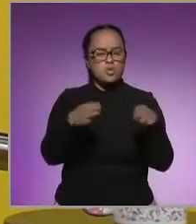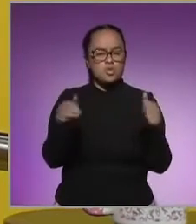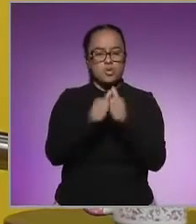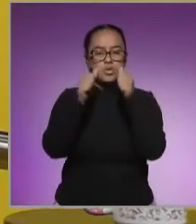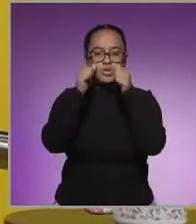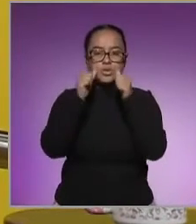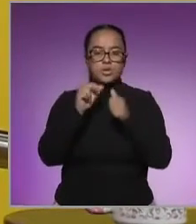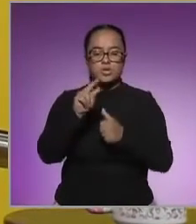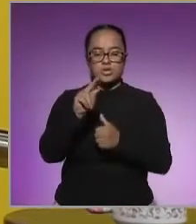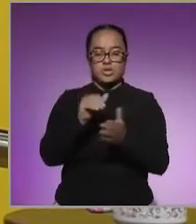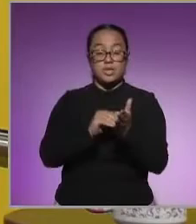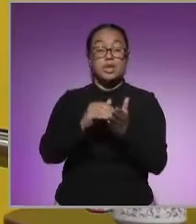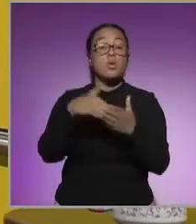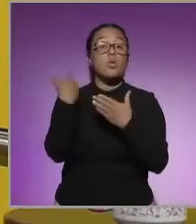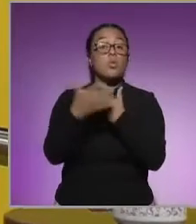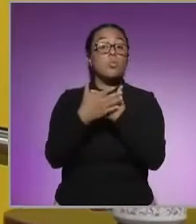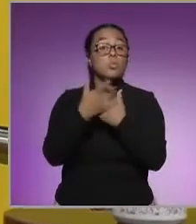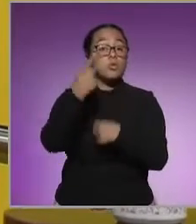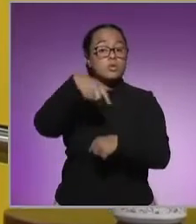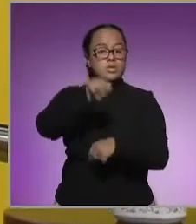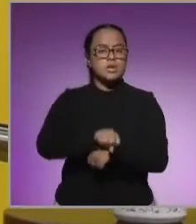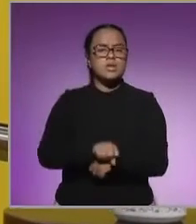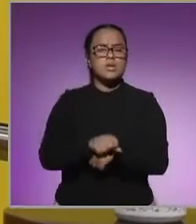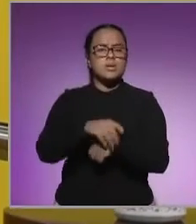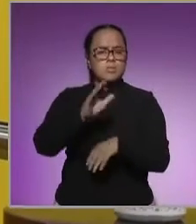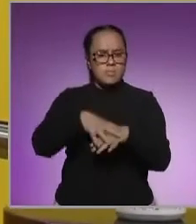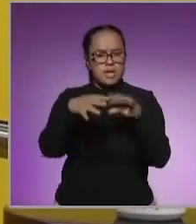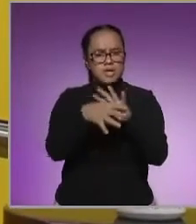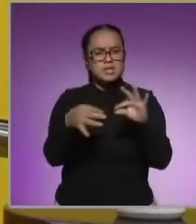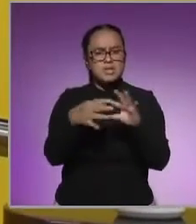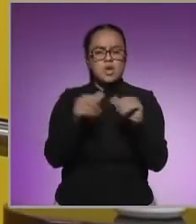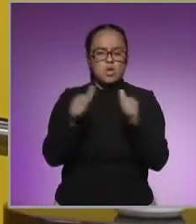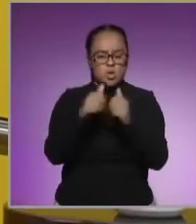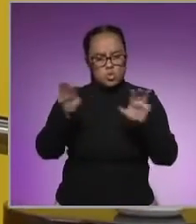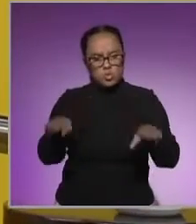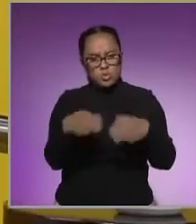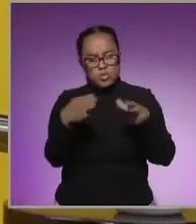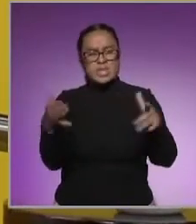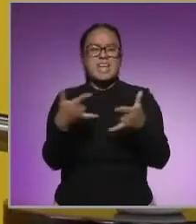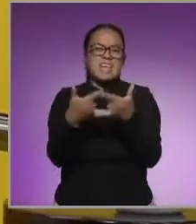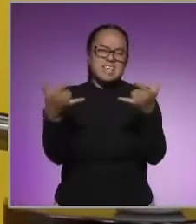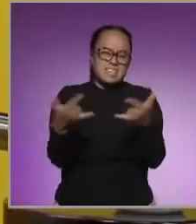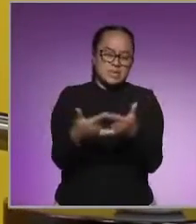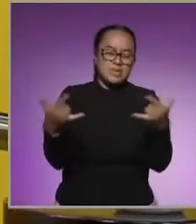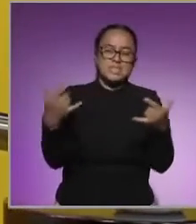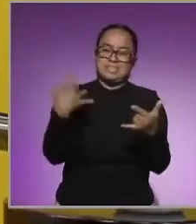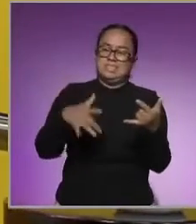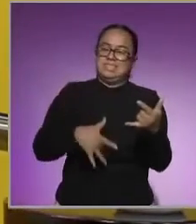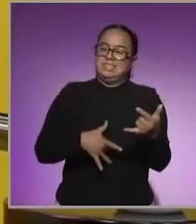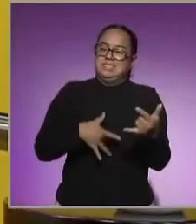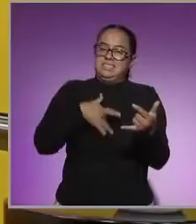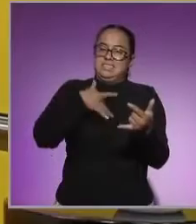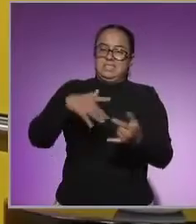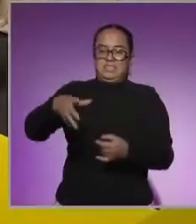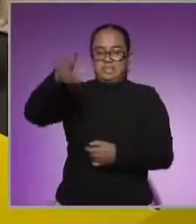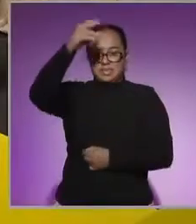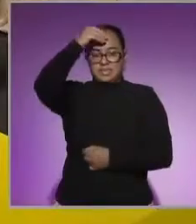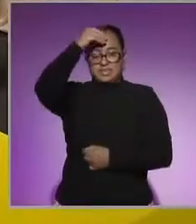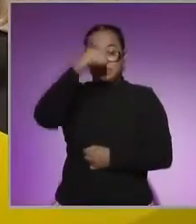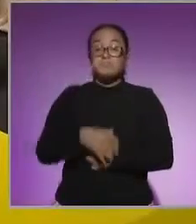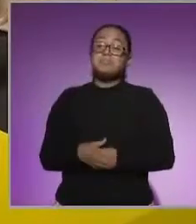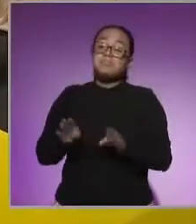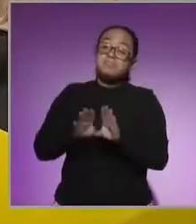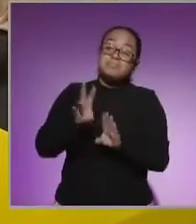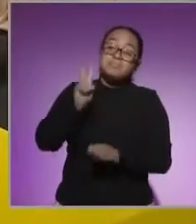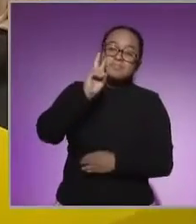en 80 millones la próxima semana seguiremos sumergiéndonos en buena música historias inspiradoras como ven no pues